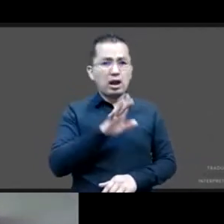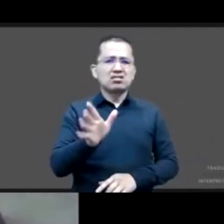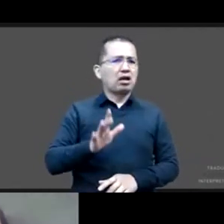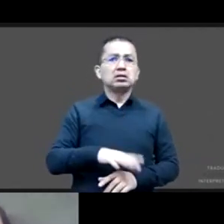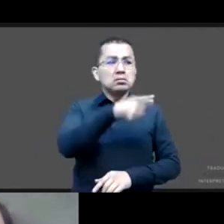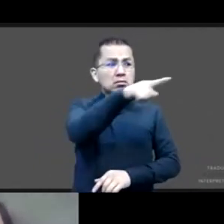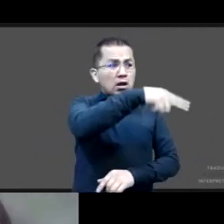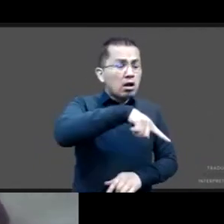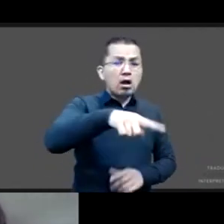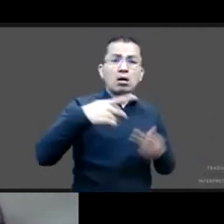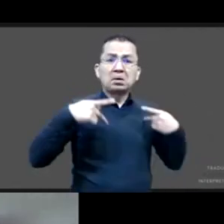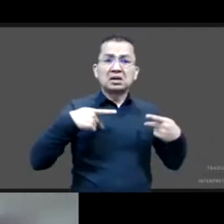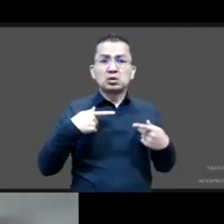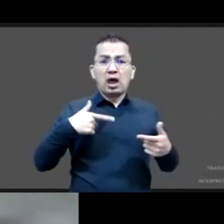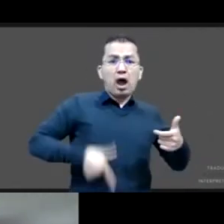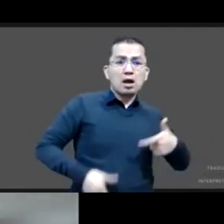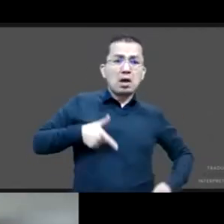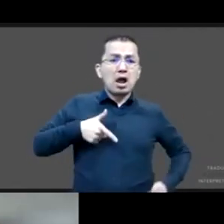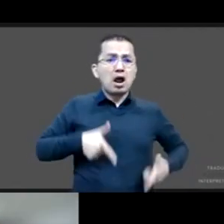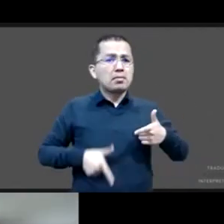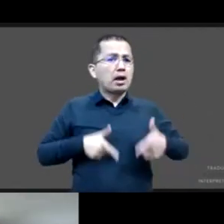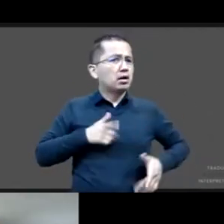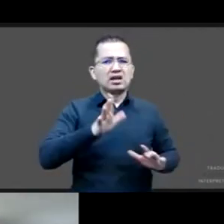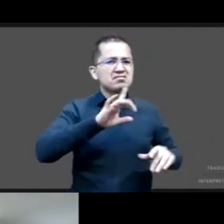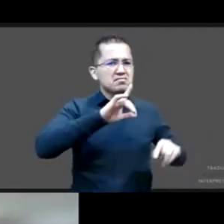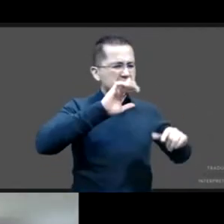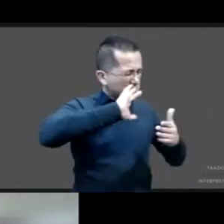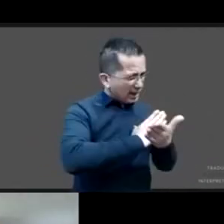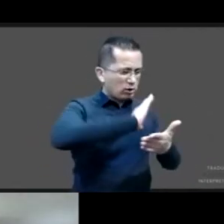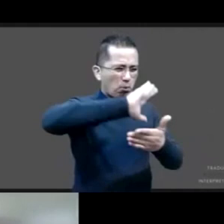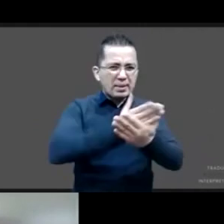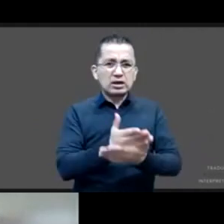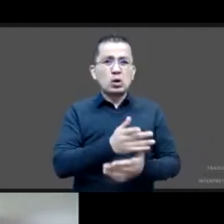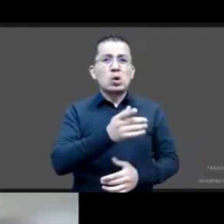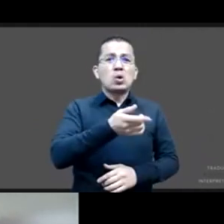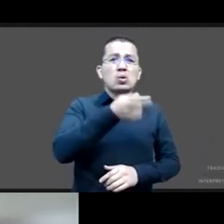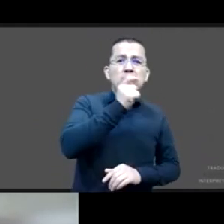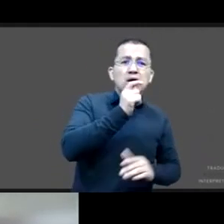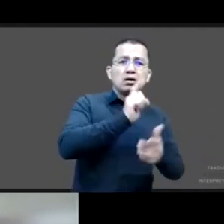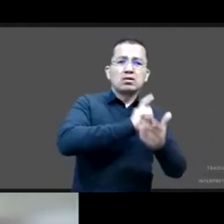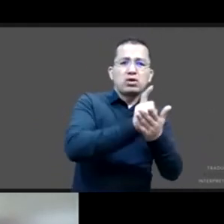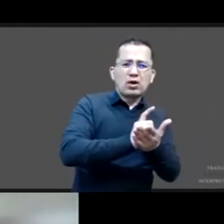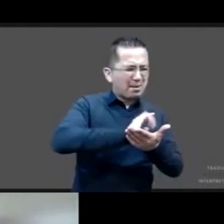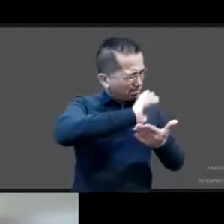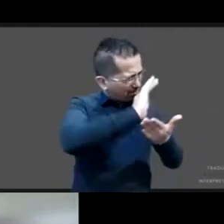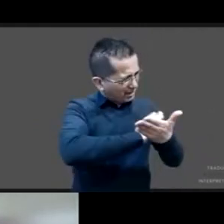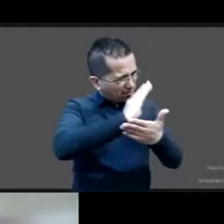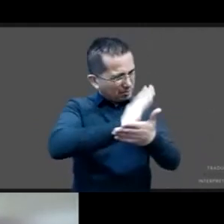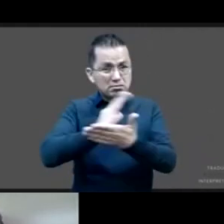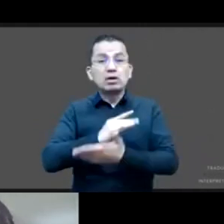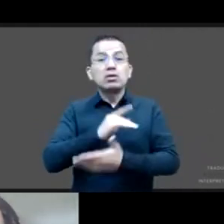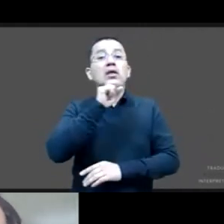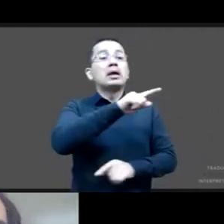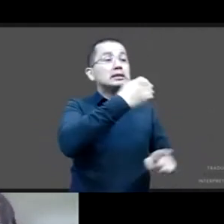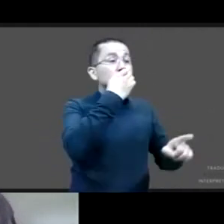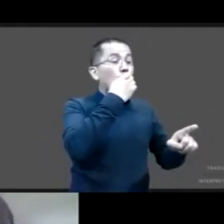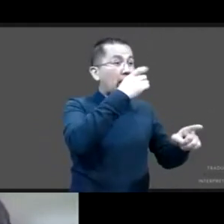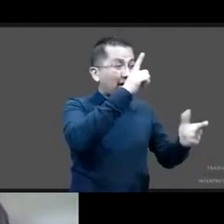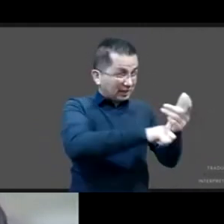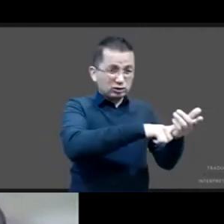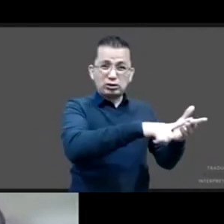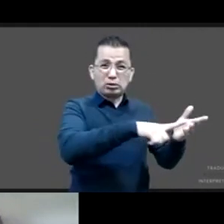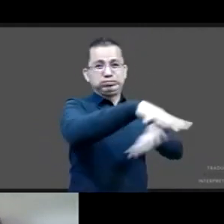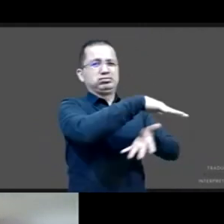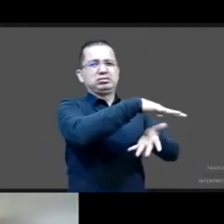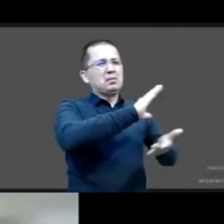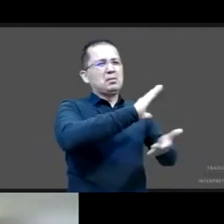consumo a edades tempranas y que se haya reducido muchísimo la violencia dentro de las escuelas y en cambio ¿qué hizo Bogotá